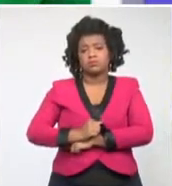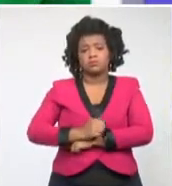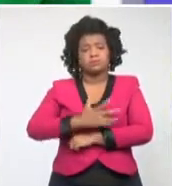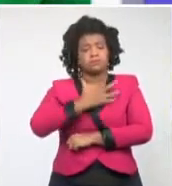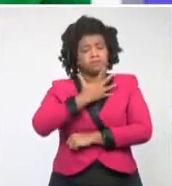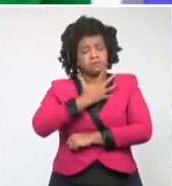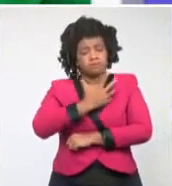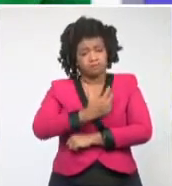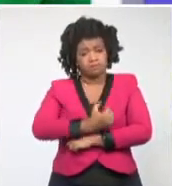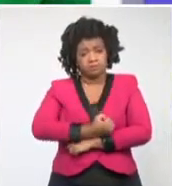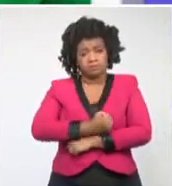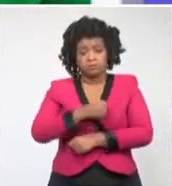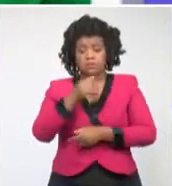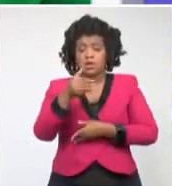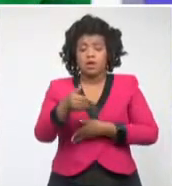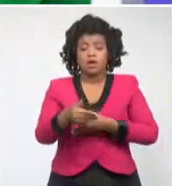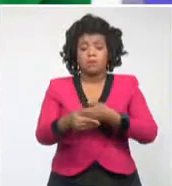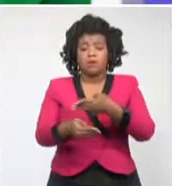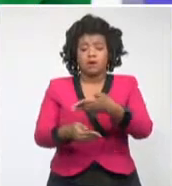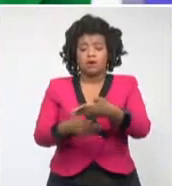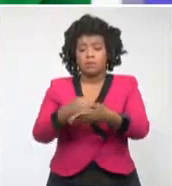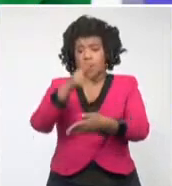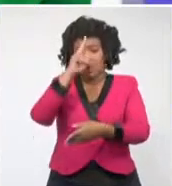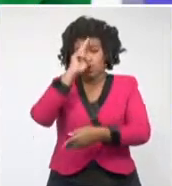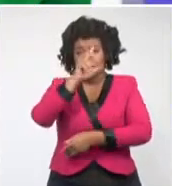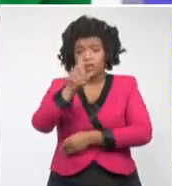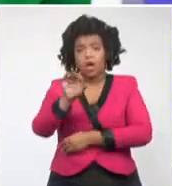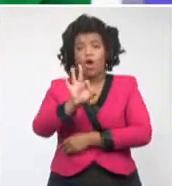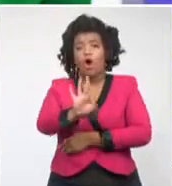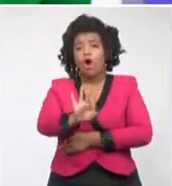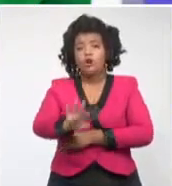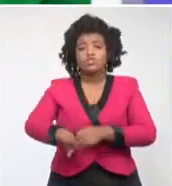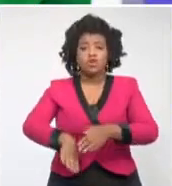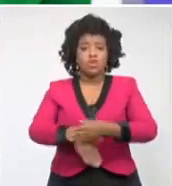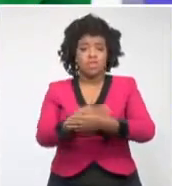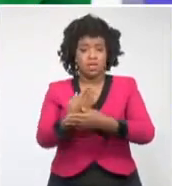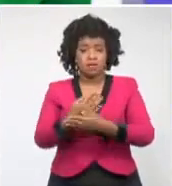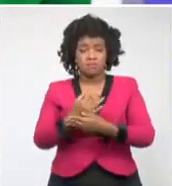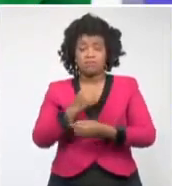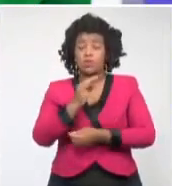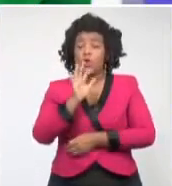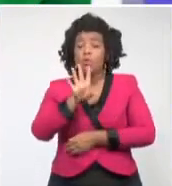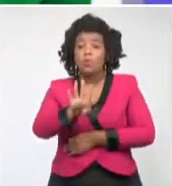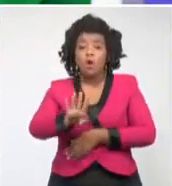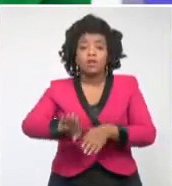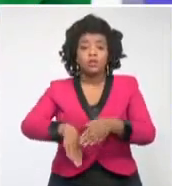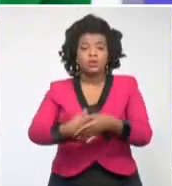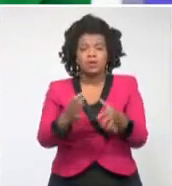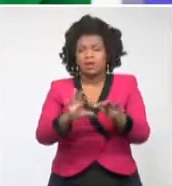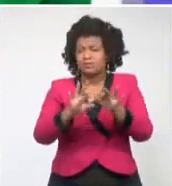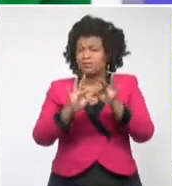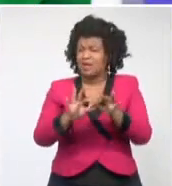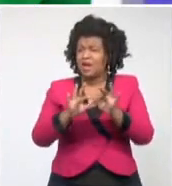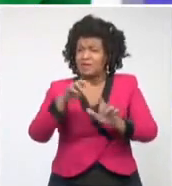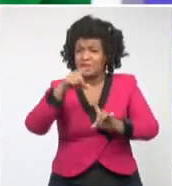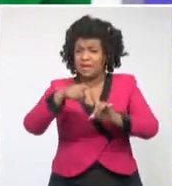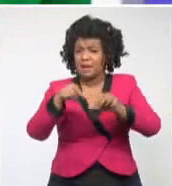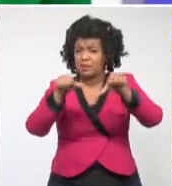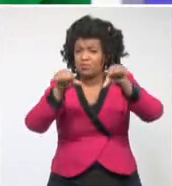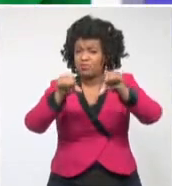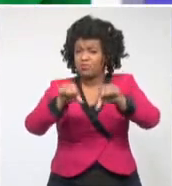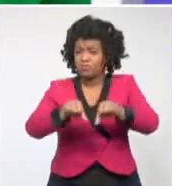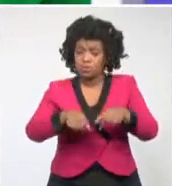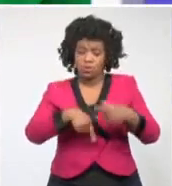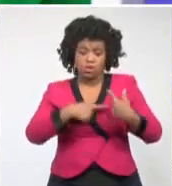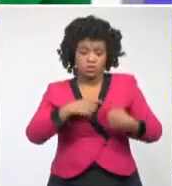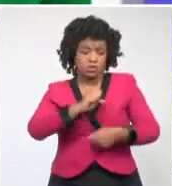lamentablemente después de una estadía de 8 días, 4 de ellos en terapia intensiva, hace una parada